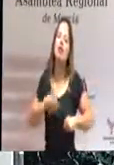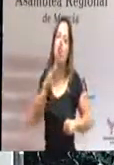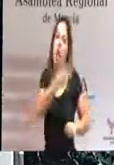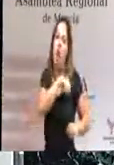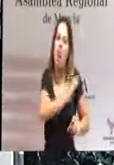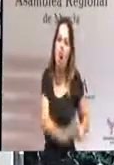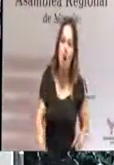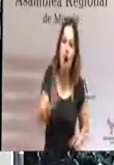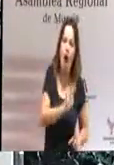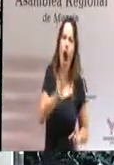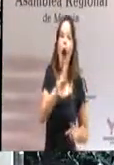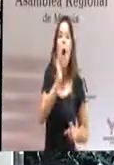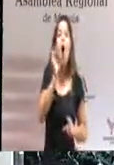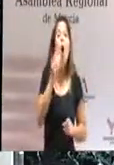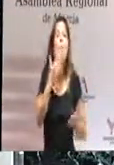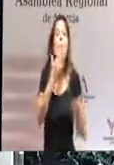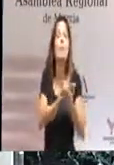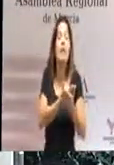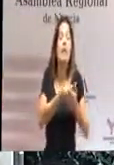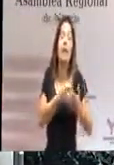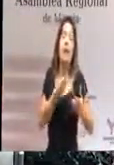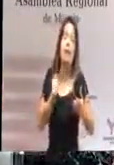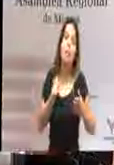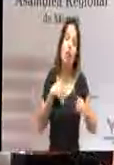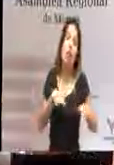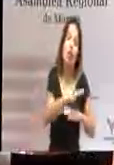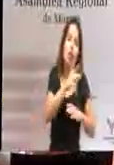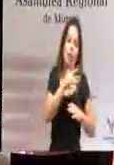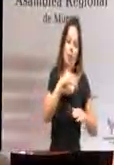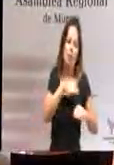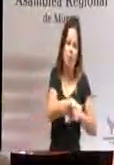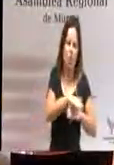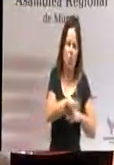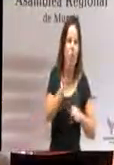el colector para el vertido cero del Mar Menor.